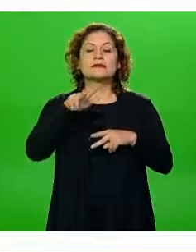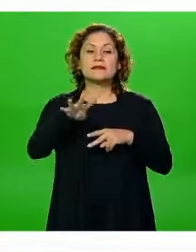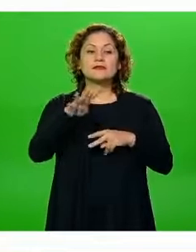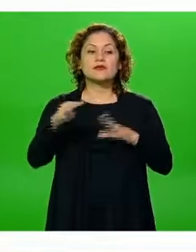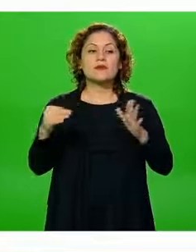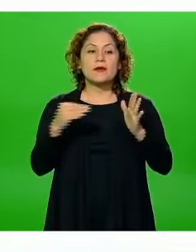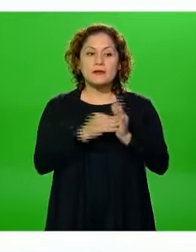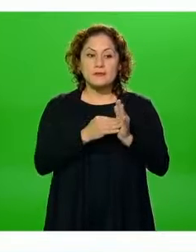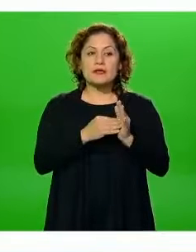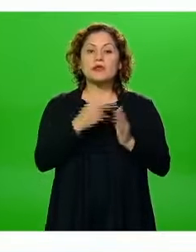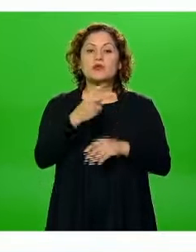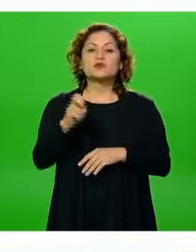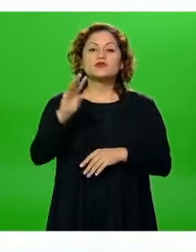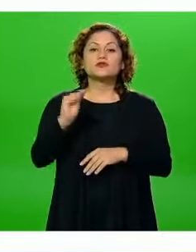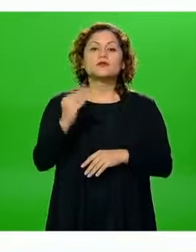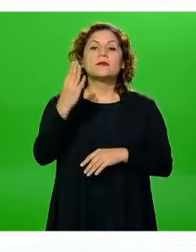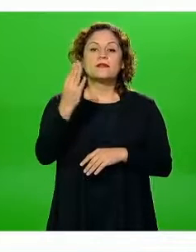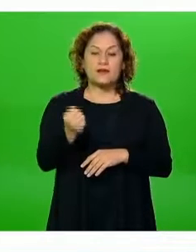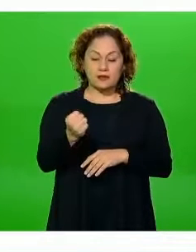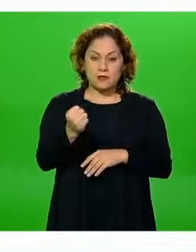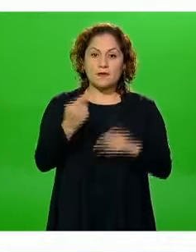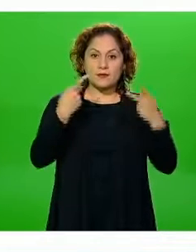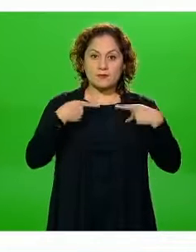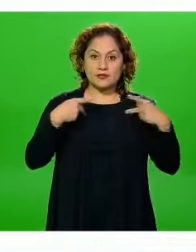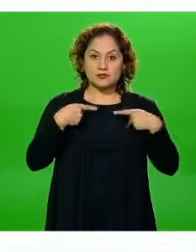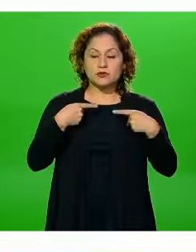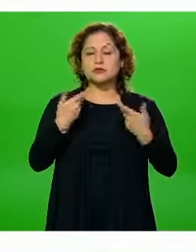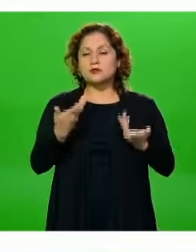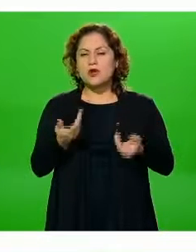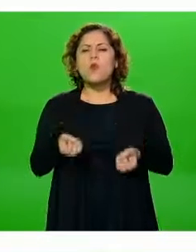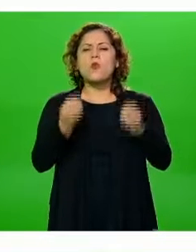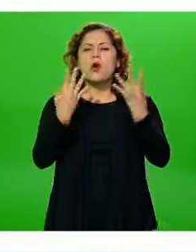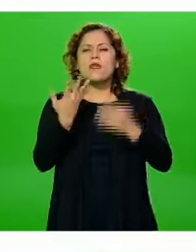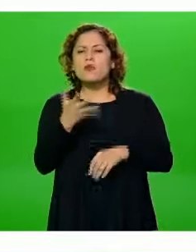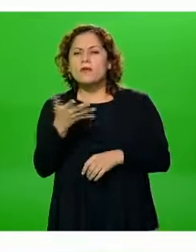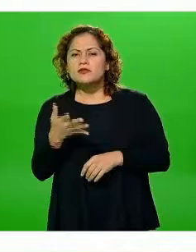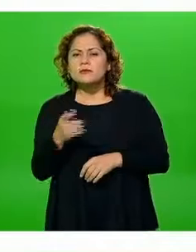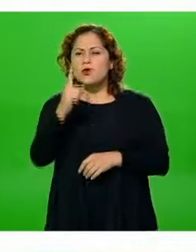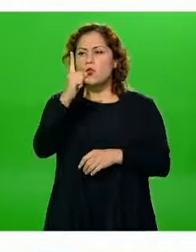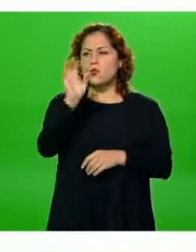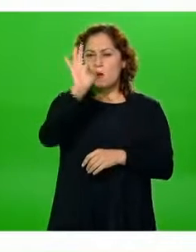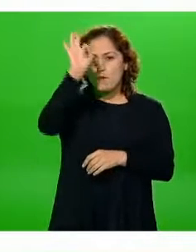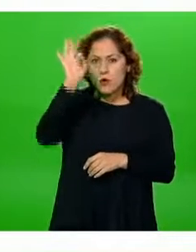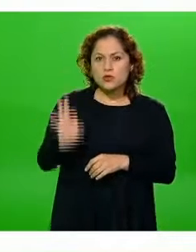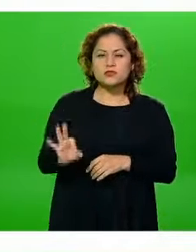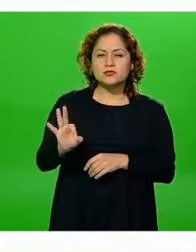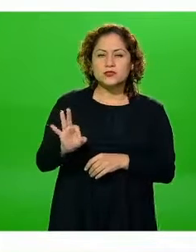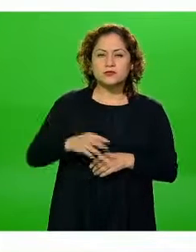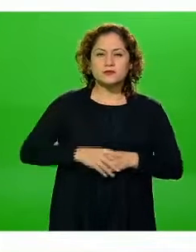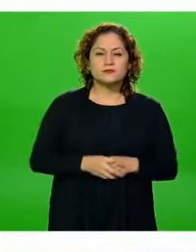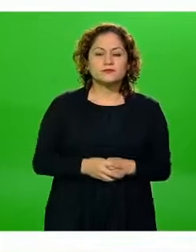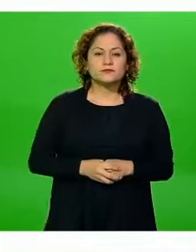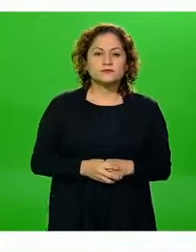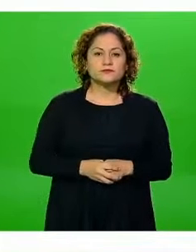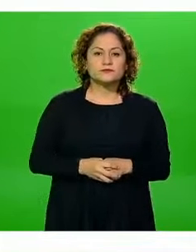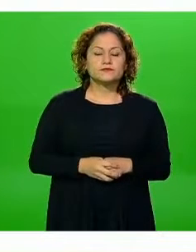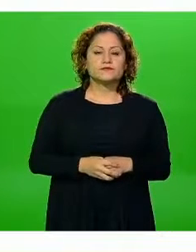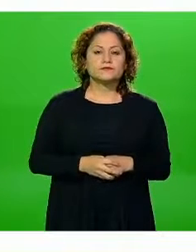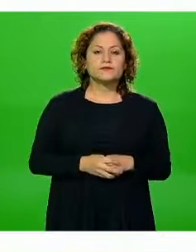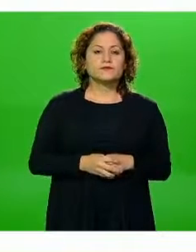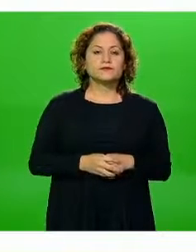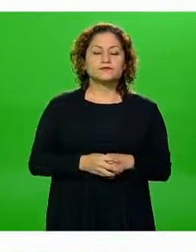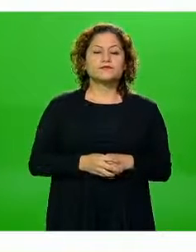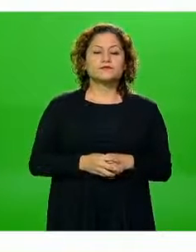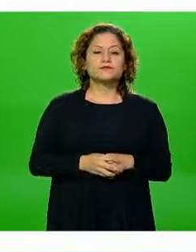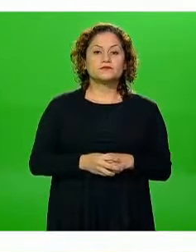19.299. Esto nos representa un poco menos del 1% de estos casos. Y finalmente también